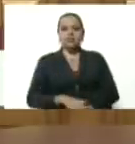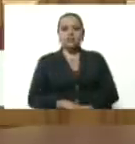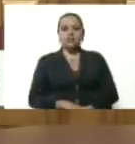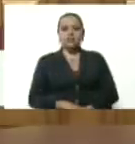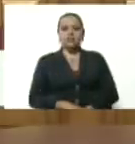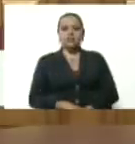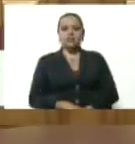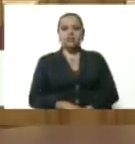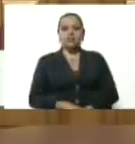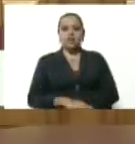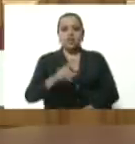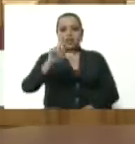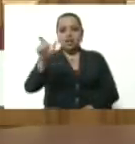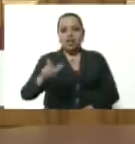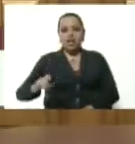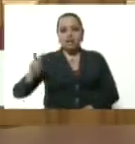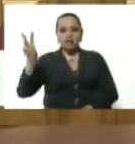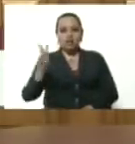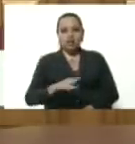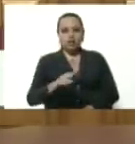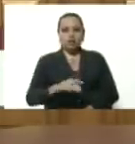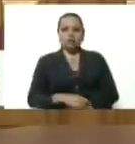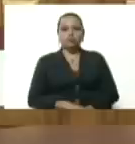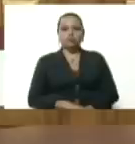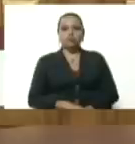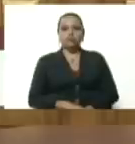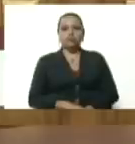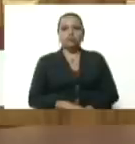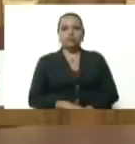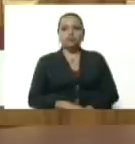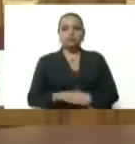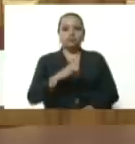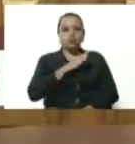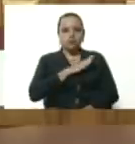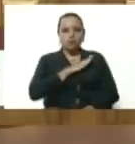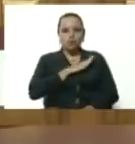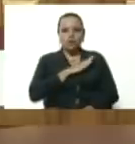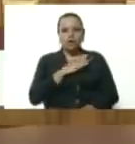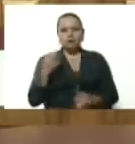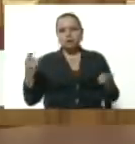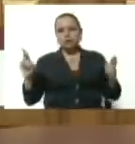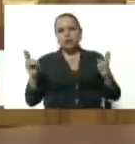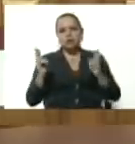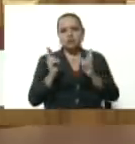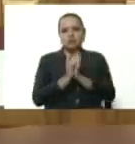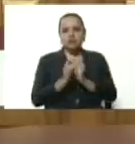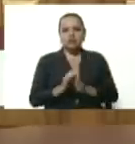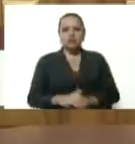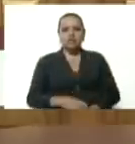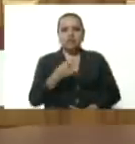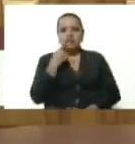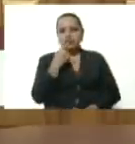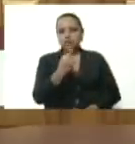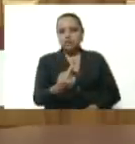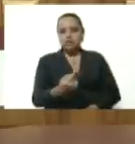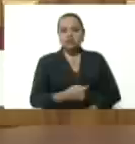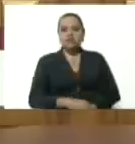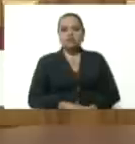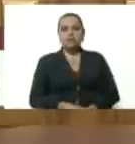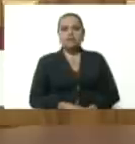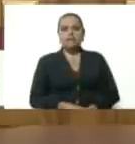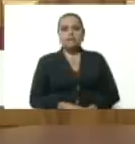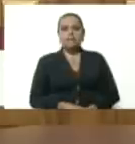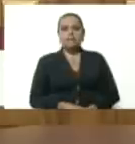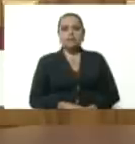del Esequibo. Se podría resumir diciendo que